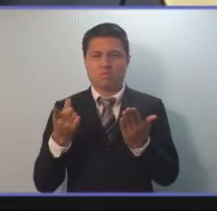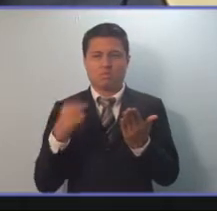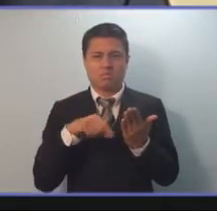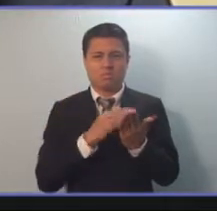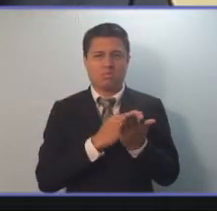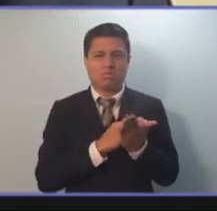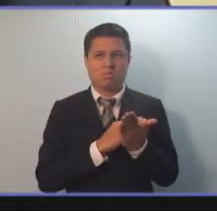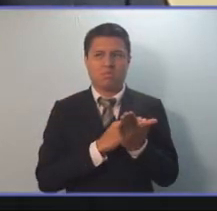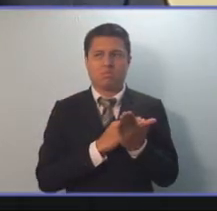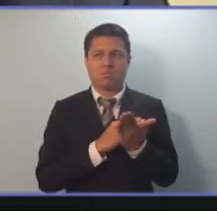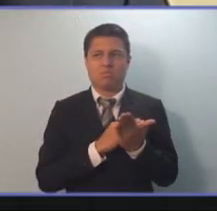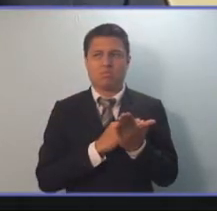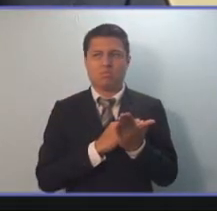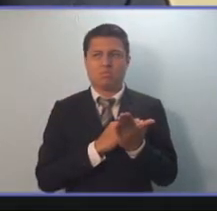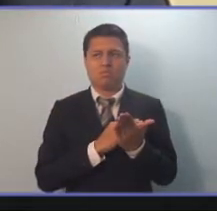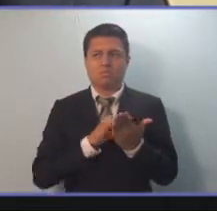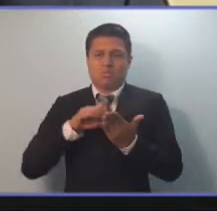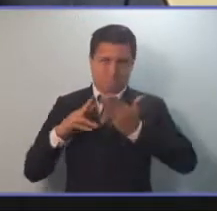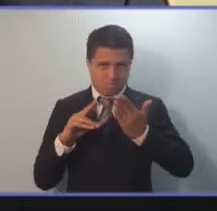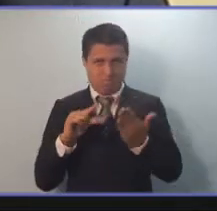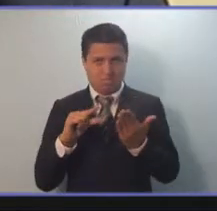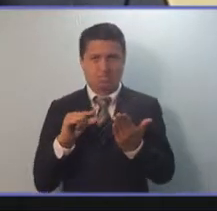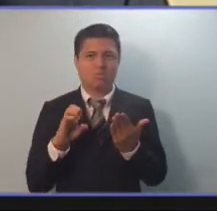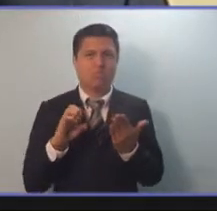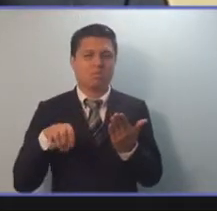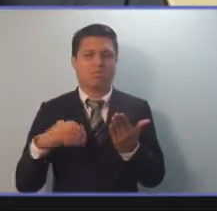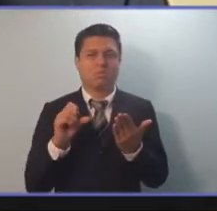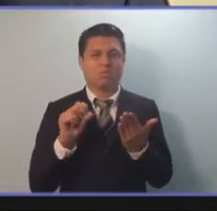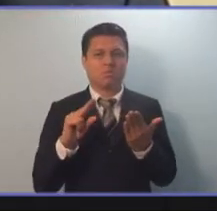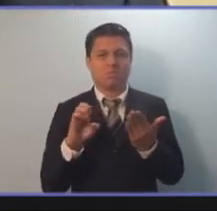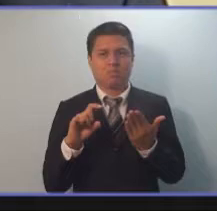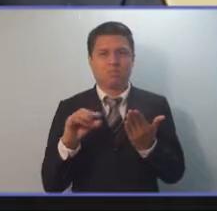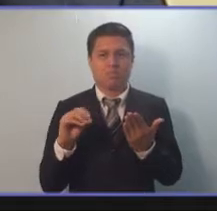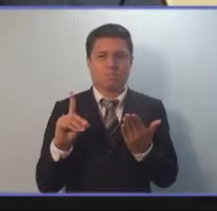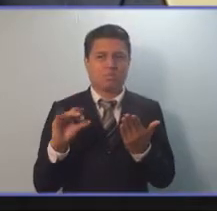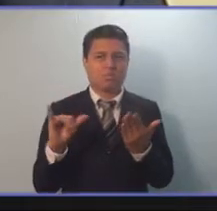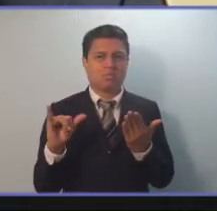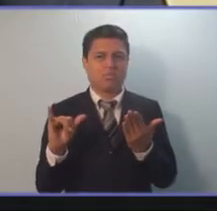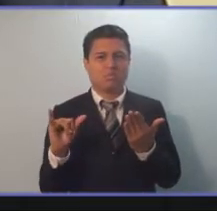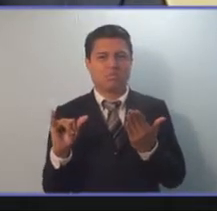ausente. Jorge Alberto Josué Godoy Cardosa,